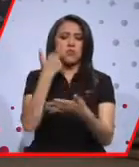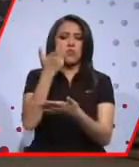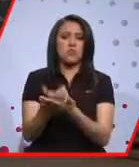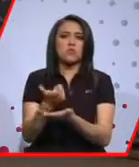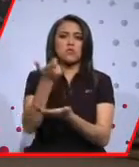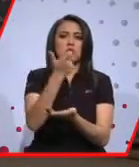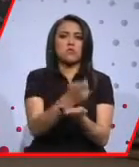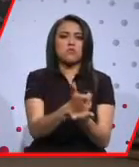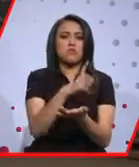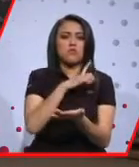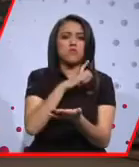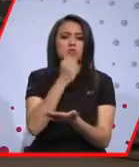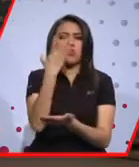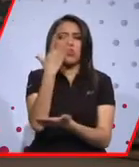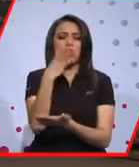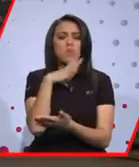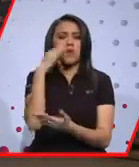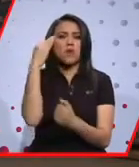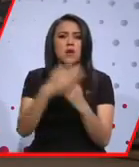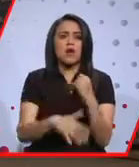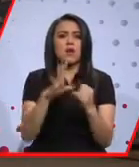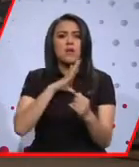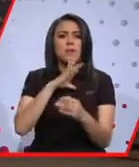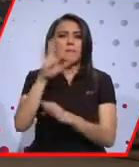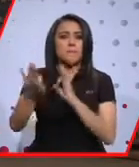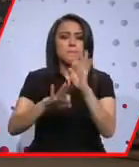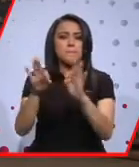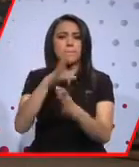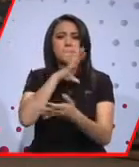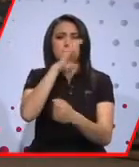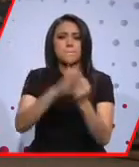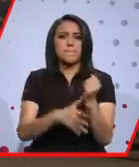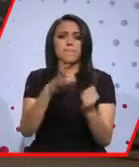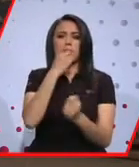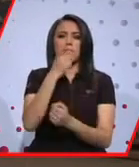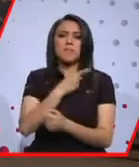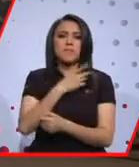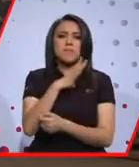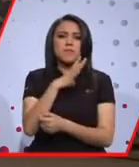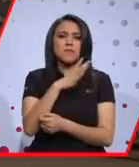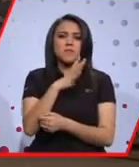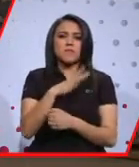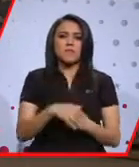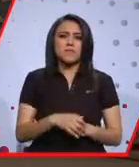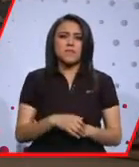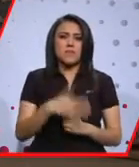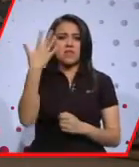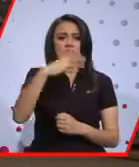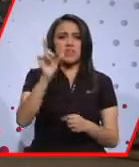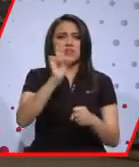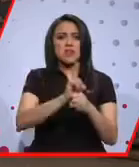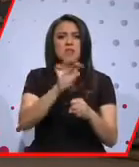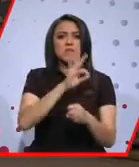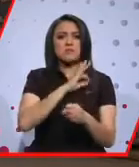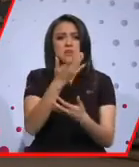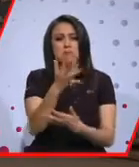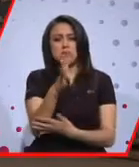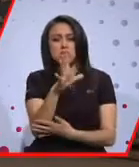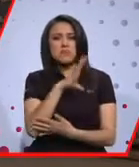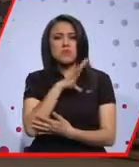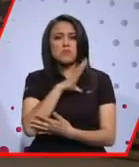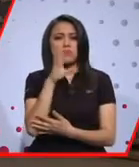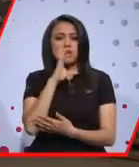pagar terminando este trámite ellos le dicen a uno que tienen diez días hábiles máximo para